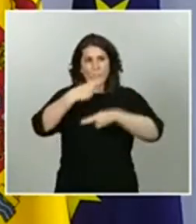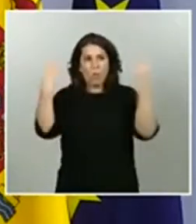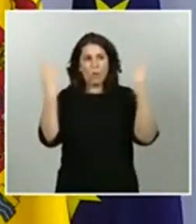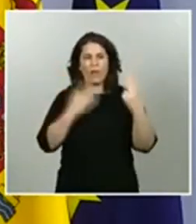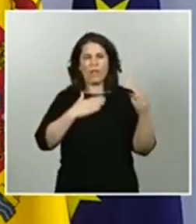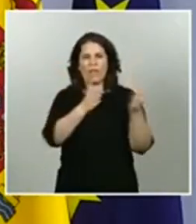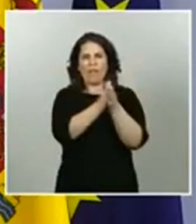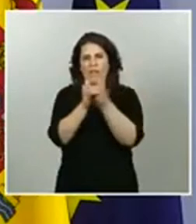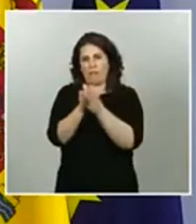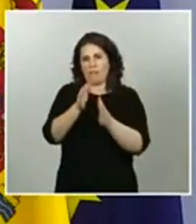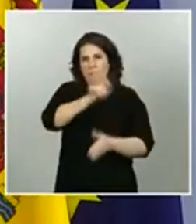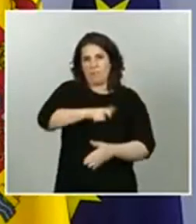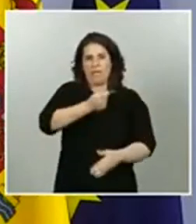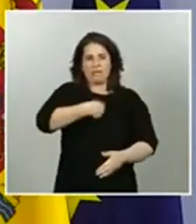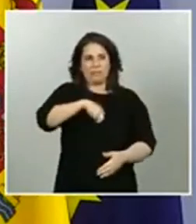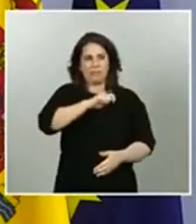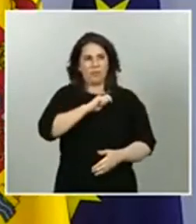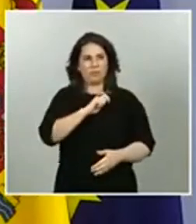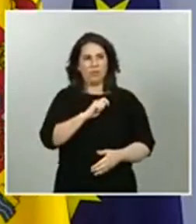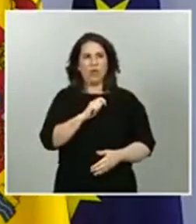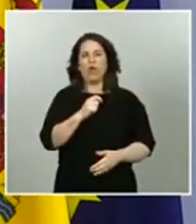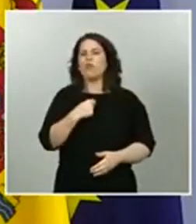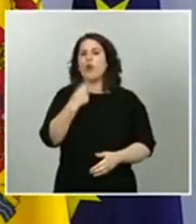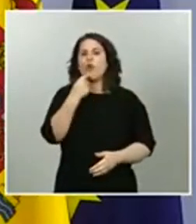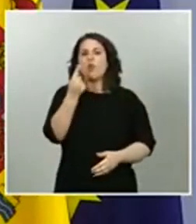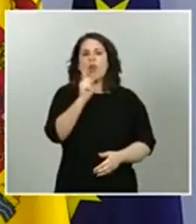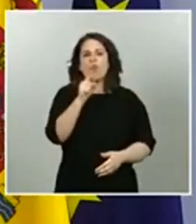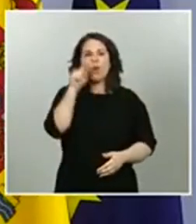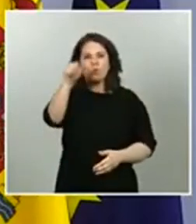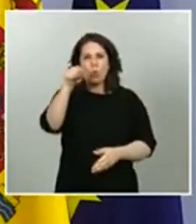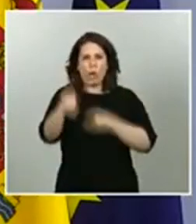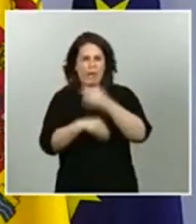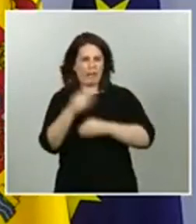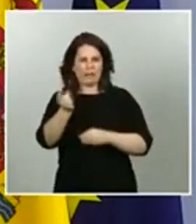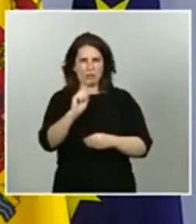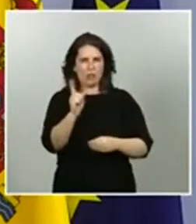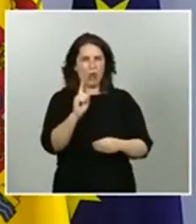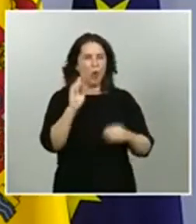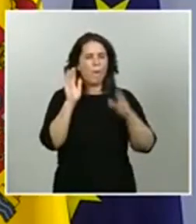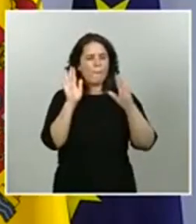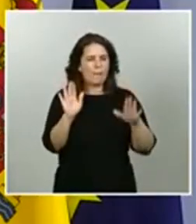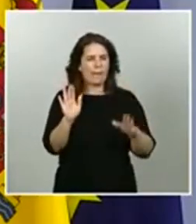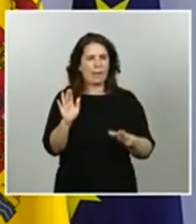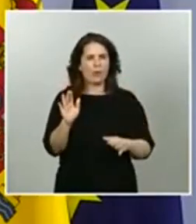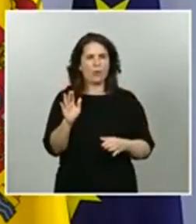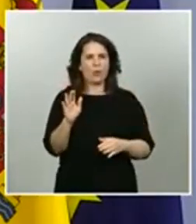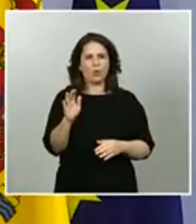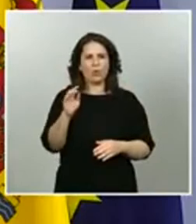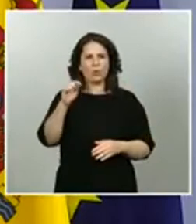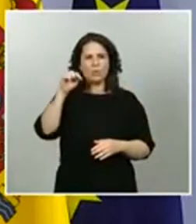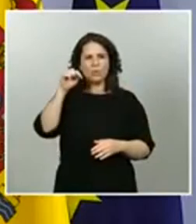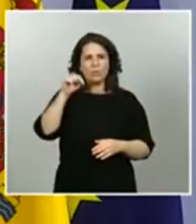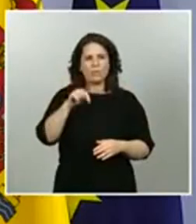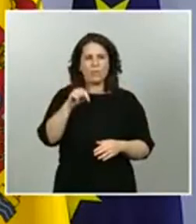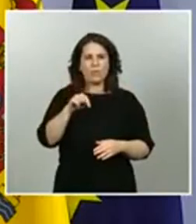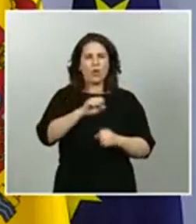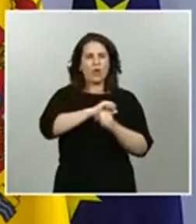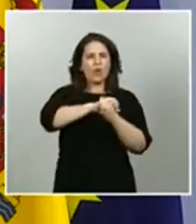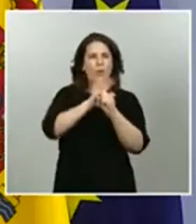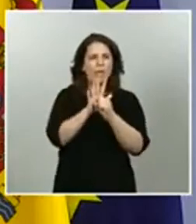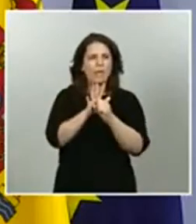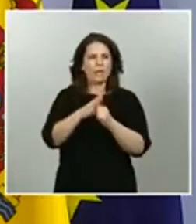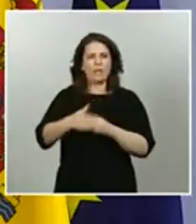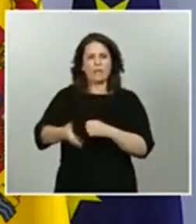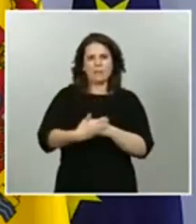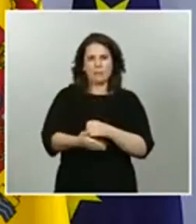Y no lo digo que lo haga usted, pero no podemos minimizar ni frivolizar la envergadura del COVID ni la envergadura de la pandemia